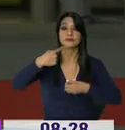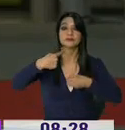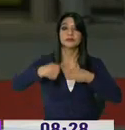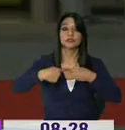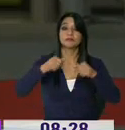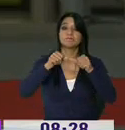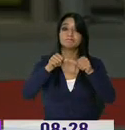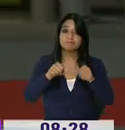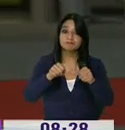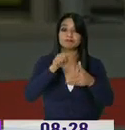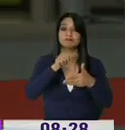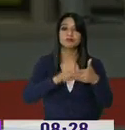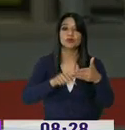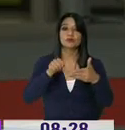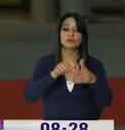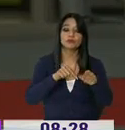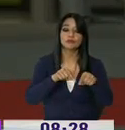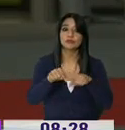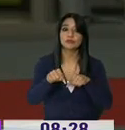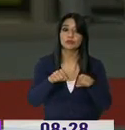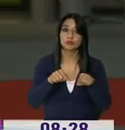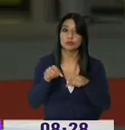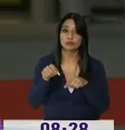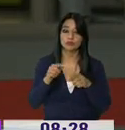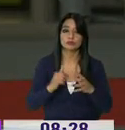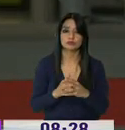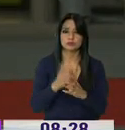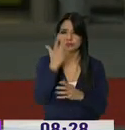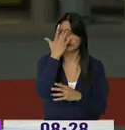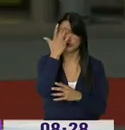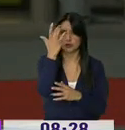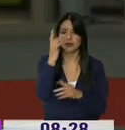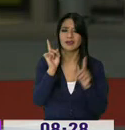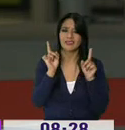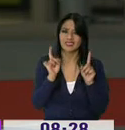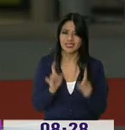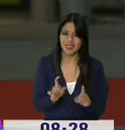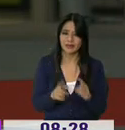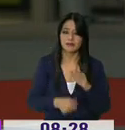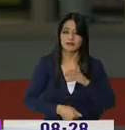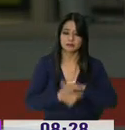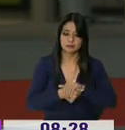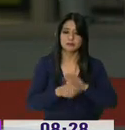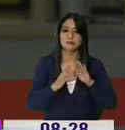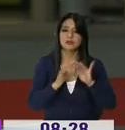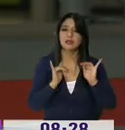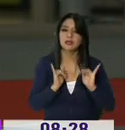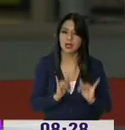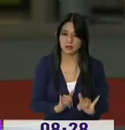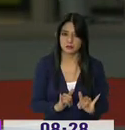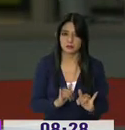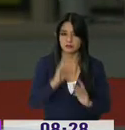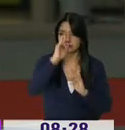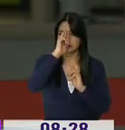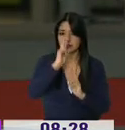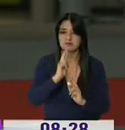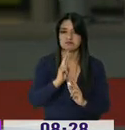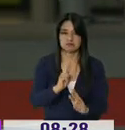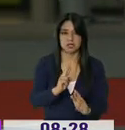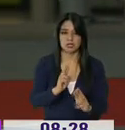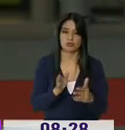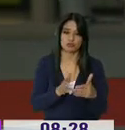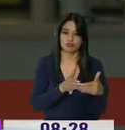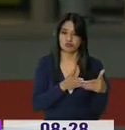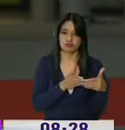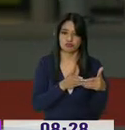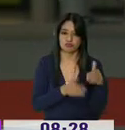las restricciones de movilidad porque las personas, por lo tanto, deben mantenerse en casita, respetando el aislamiento,